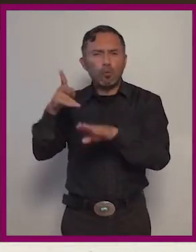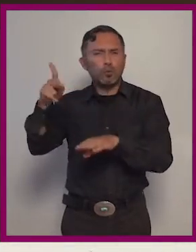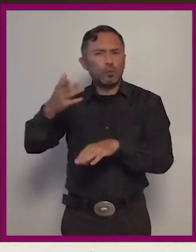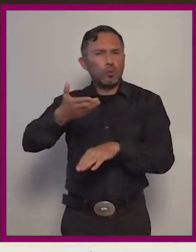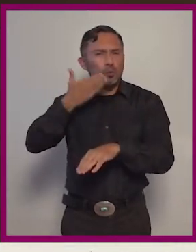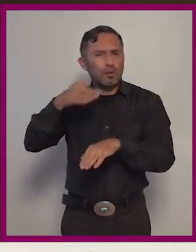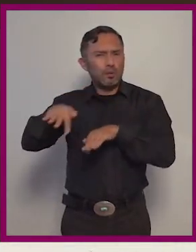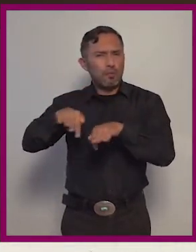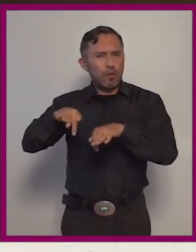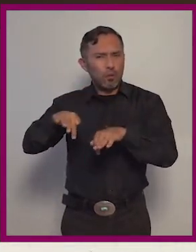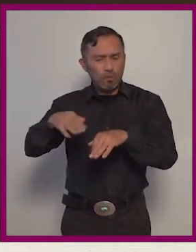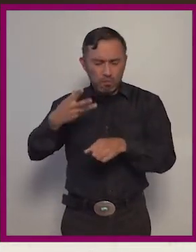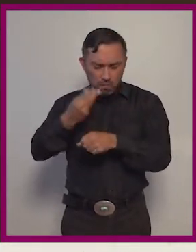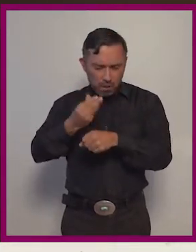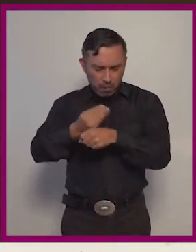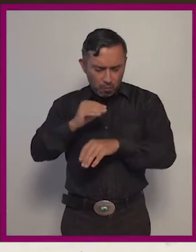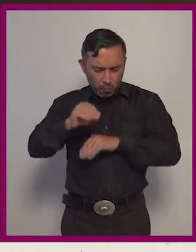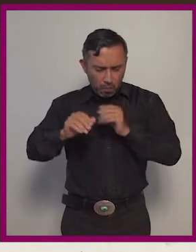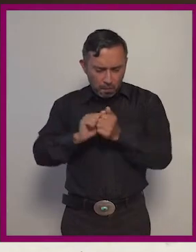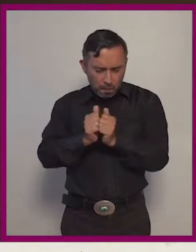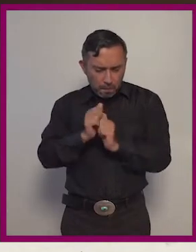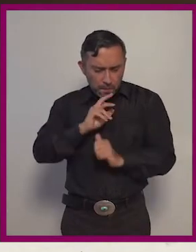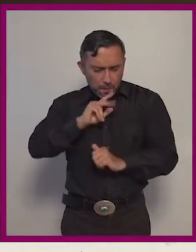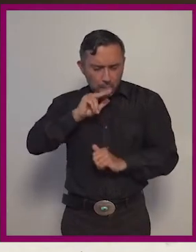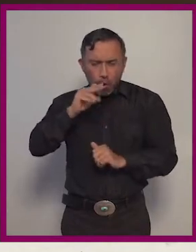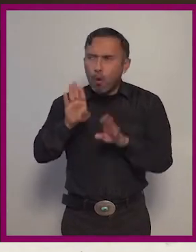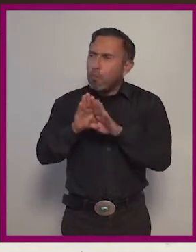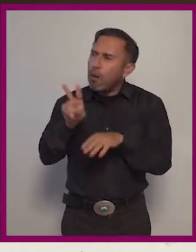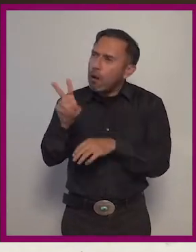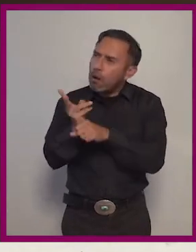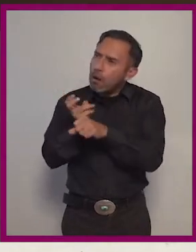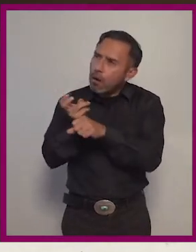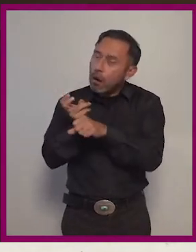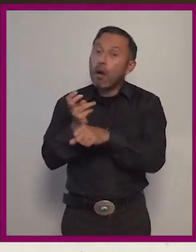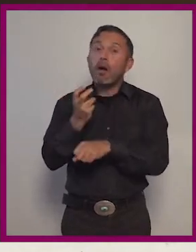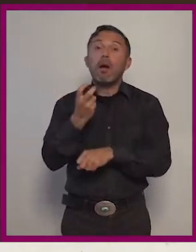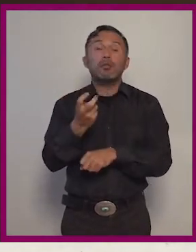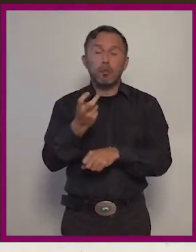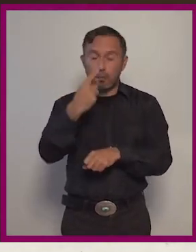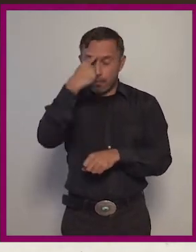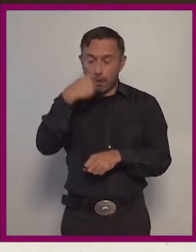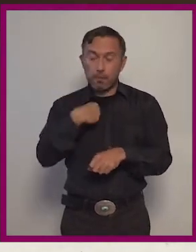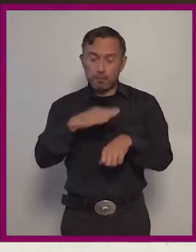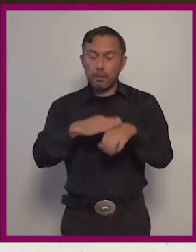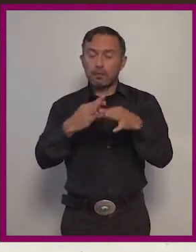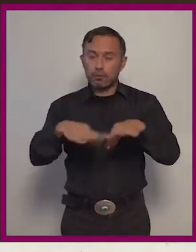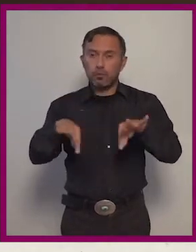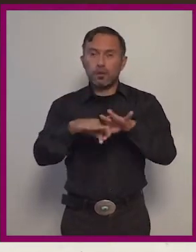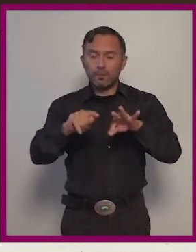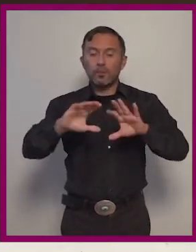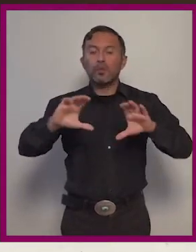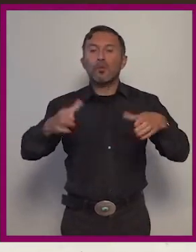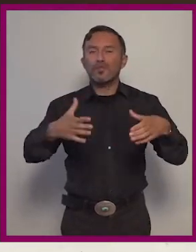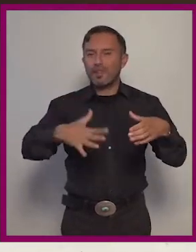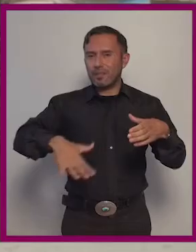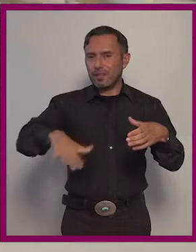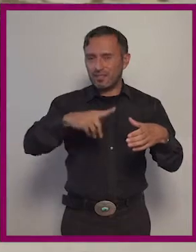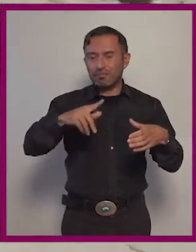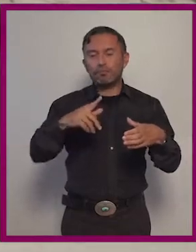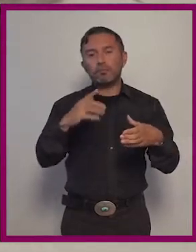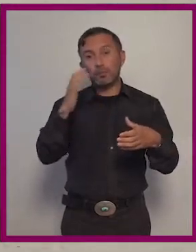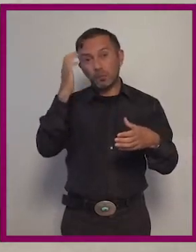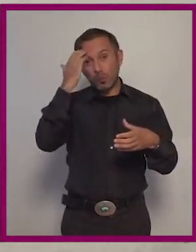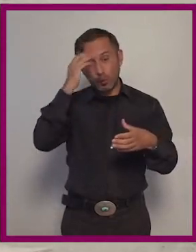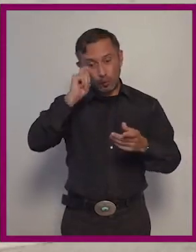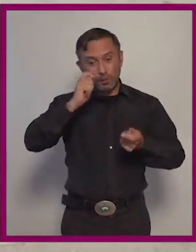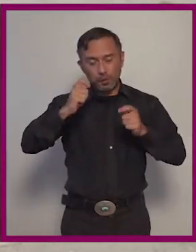trabajando para mejorarlo. Entonces yo siento que esa es la mejor importancia dentro de las comunidades, transmitir el